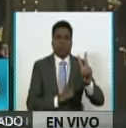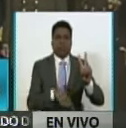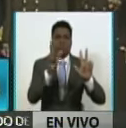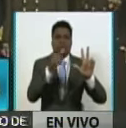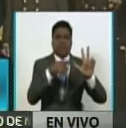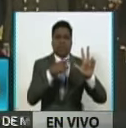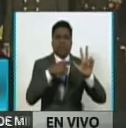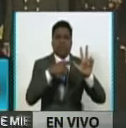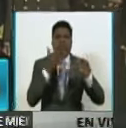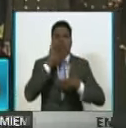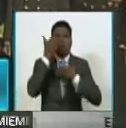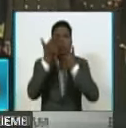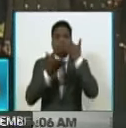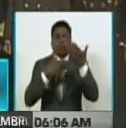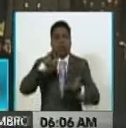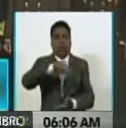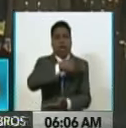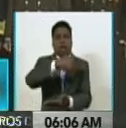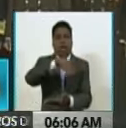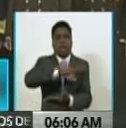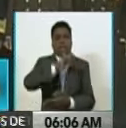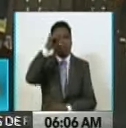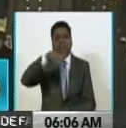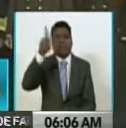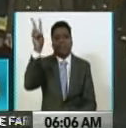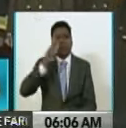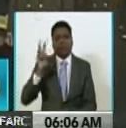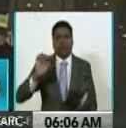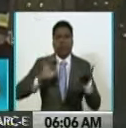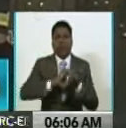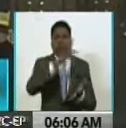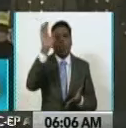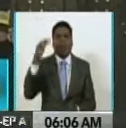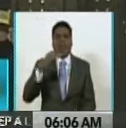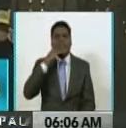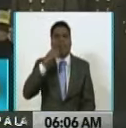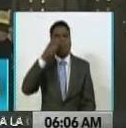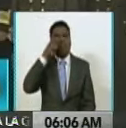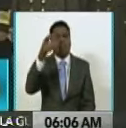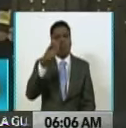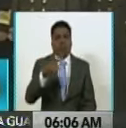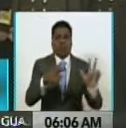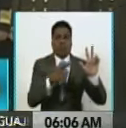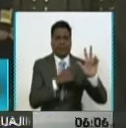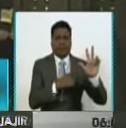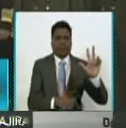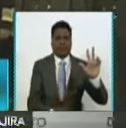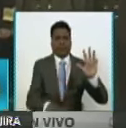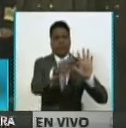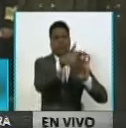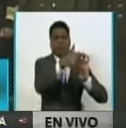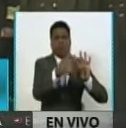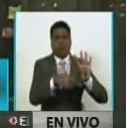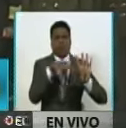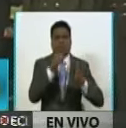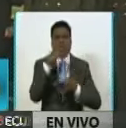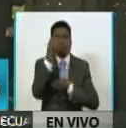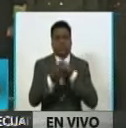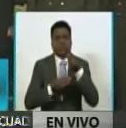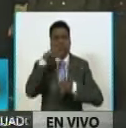nuestro himno nacional de la República Bolivariana de Venezuela, Gloria al Bravo Pueblo. Se rindieron los honores de